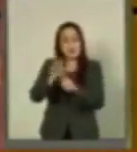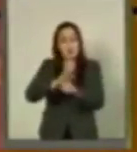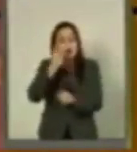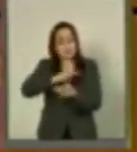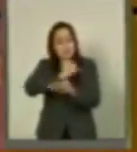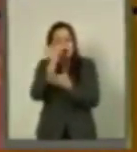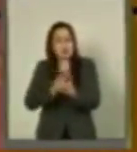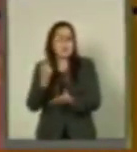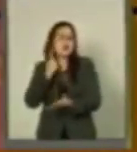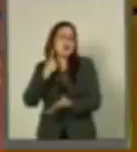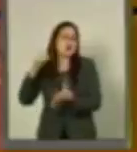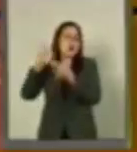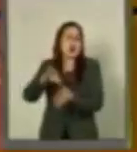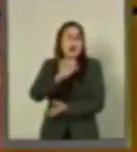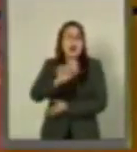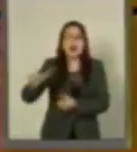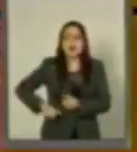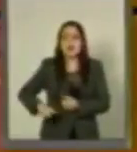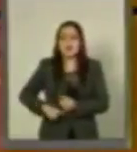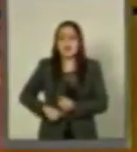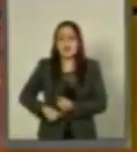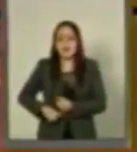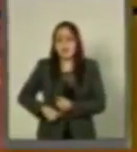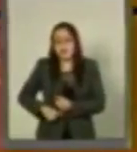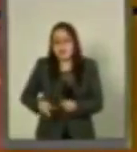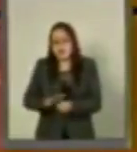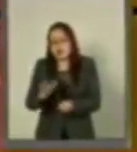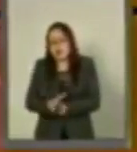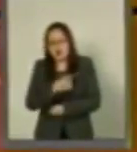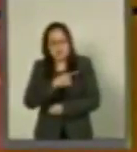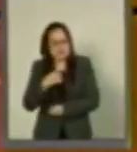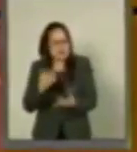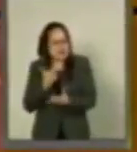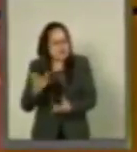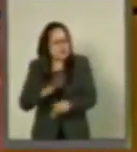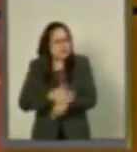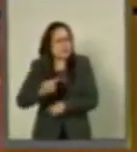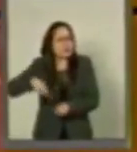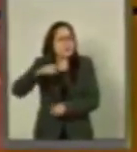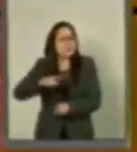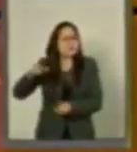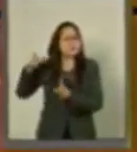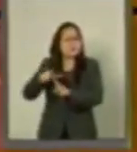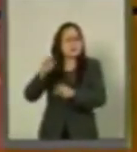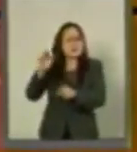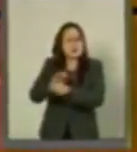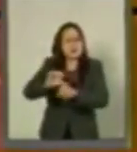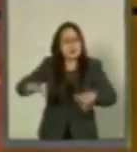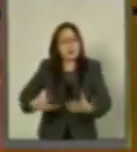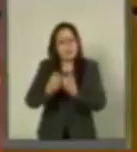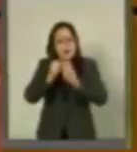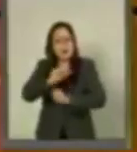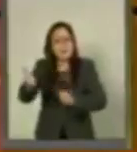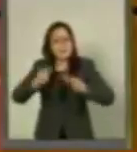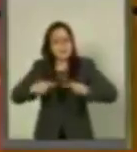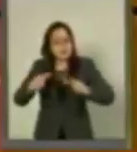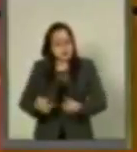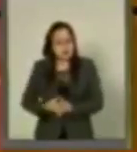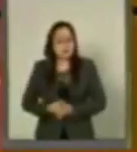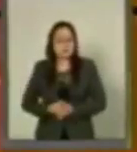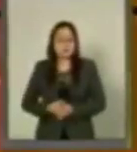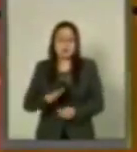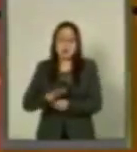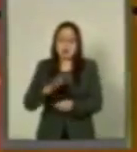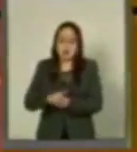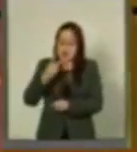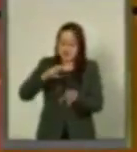política de Estado. No podría ser de otra manera, pues estamos hablando de proteger y salvar vidas humanas. Y vaya que funcionó